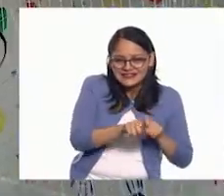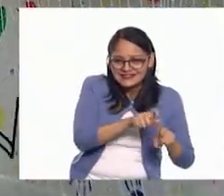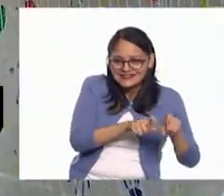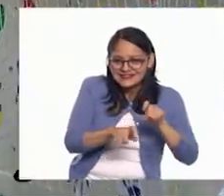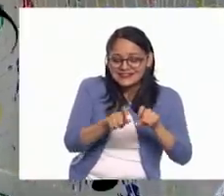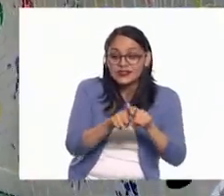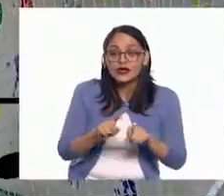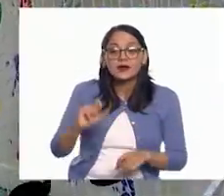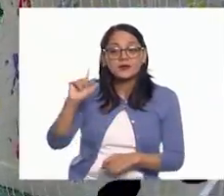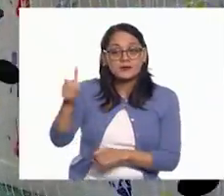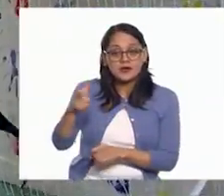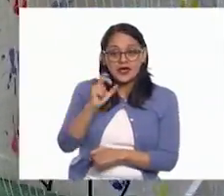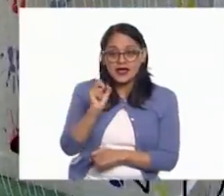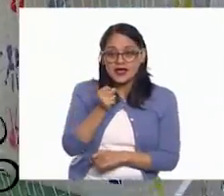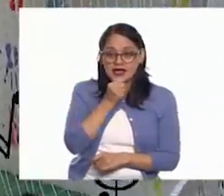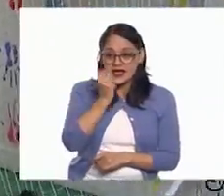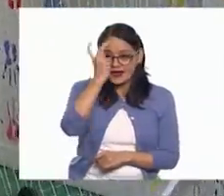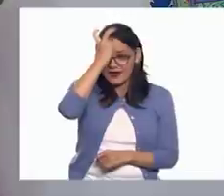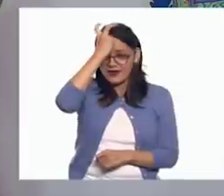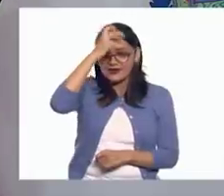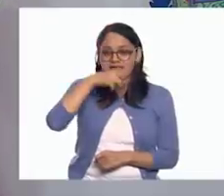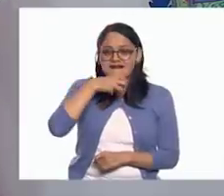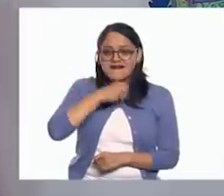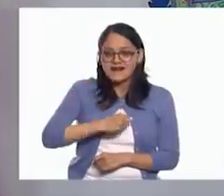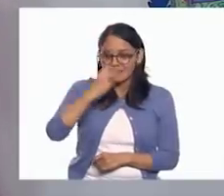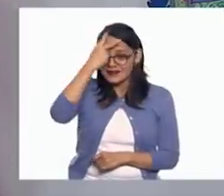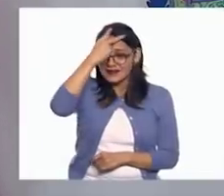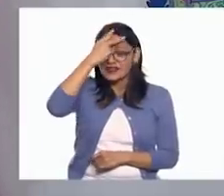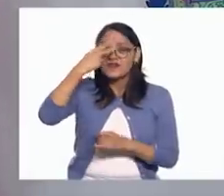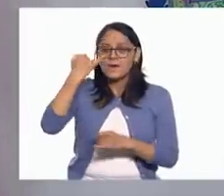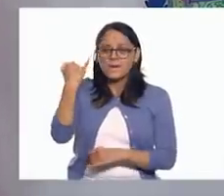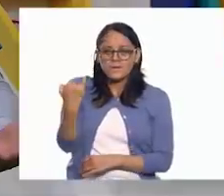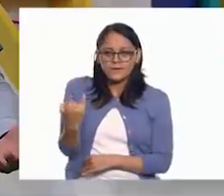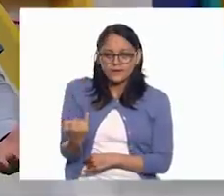chiva flaca ir montada en un